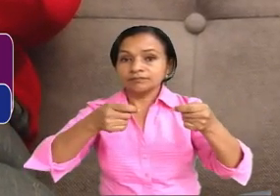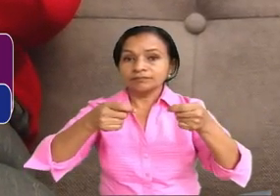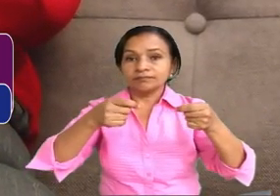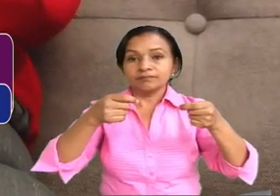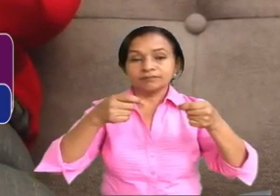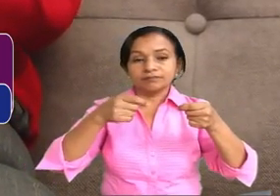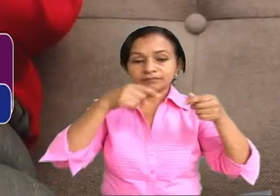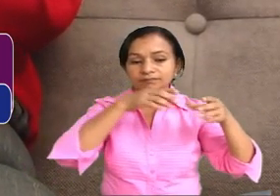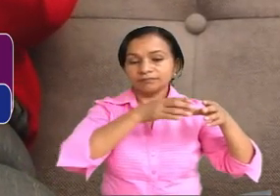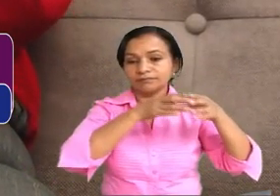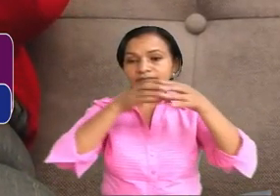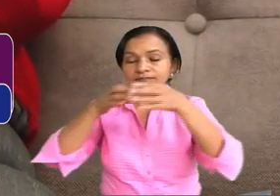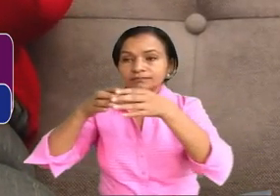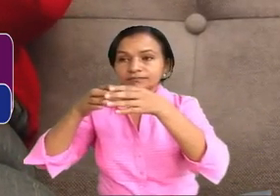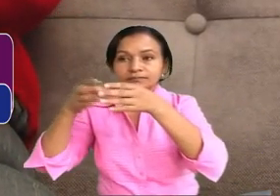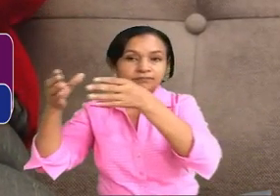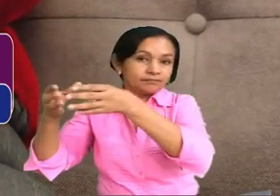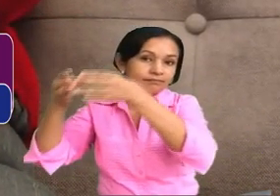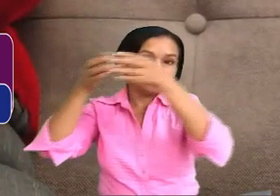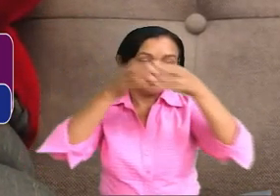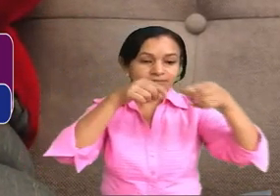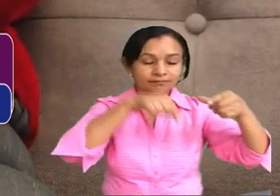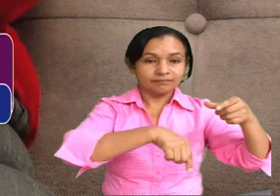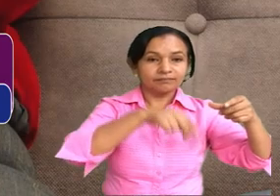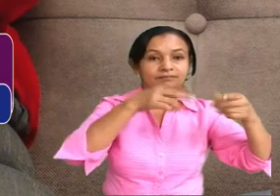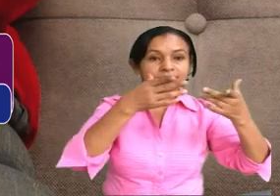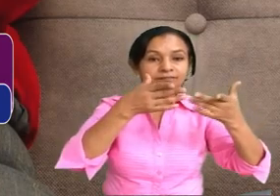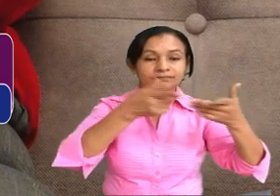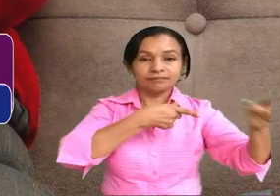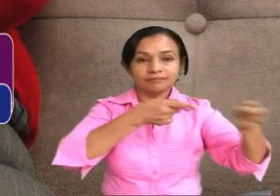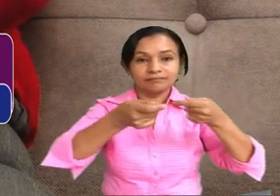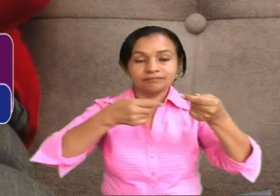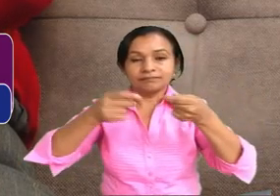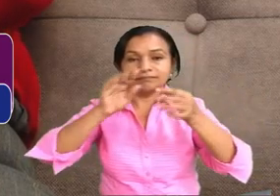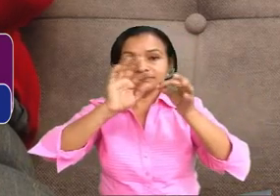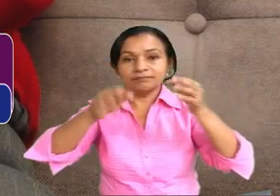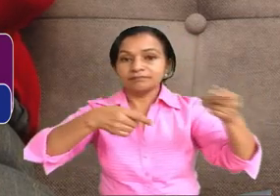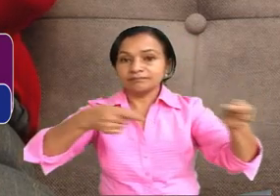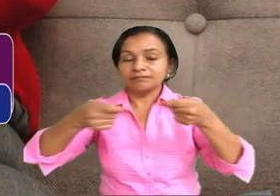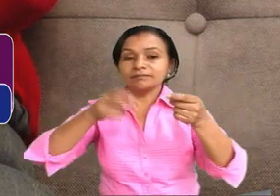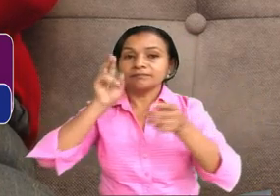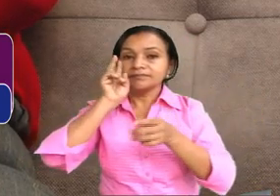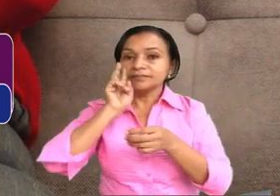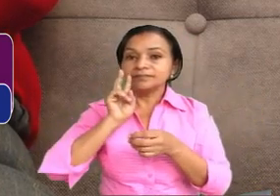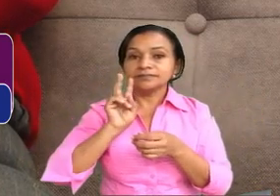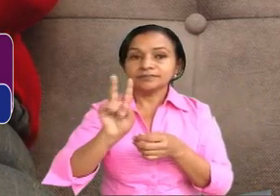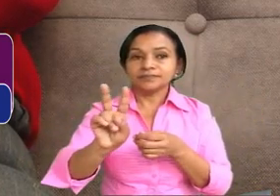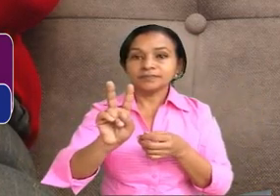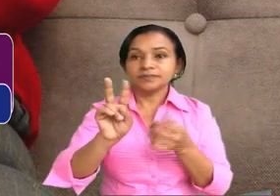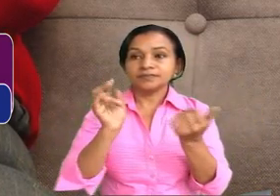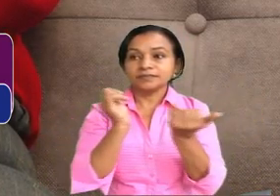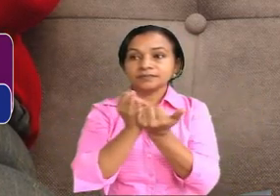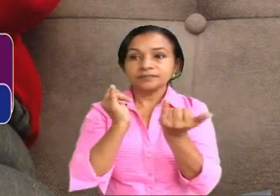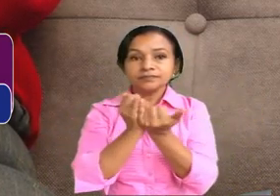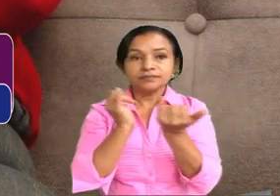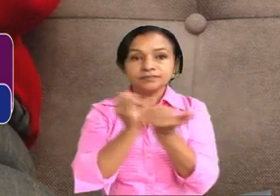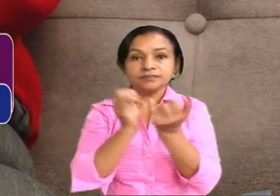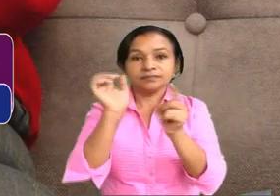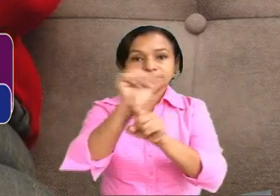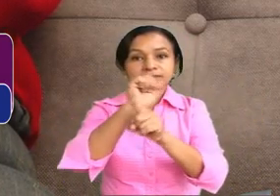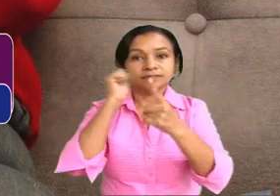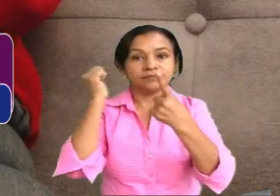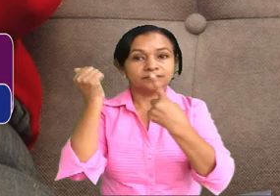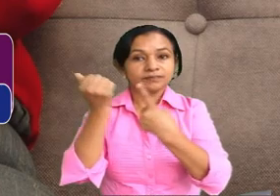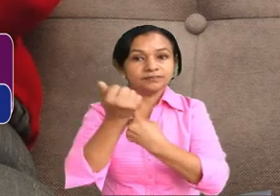la costa del Pacífico. Y la costa Caribe viene a la costa Pacífico. Entonces he mirado también que aquí en nuestra asamblea